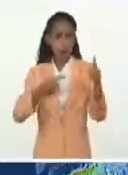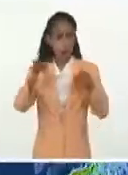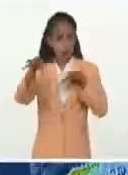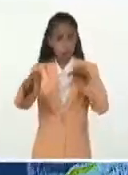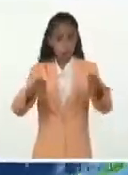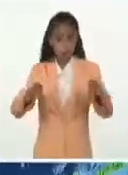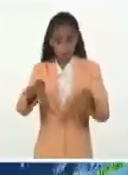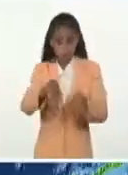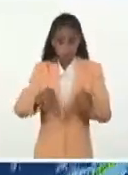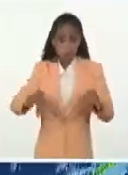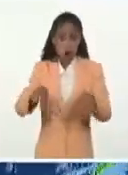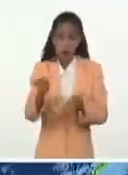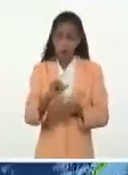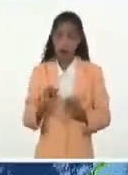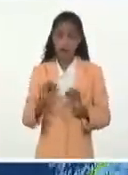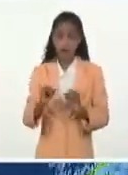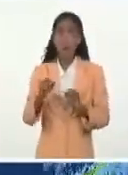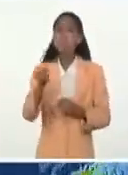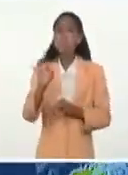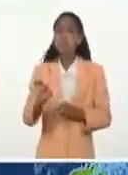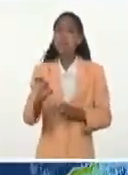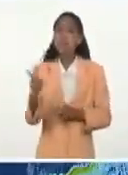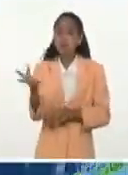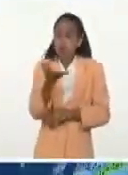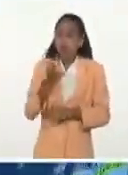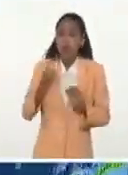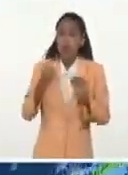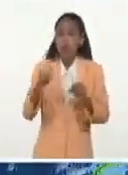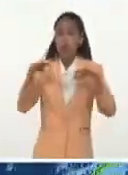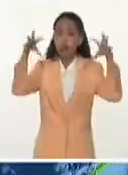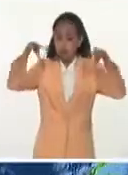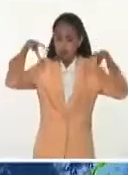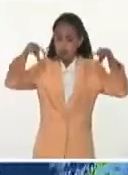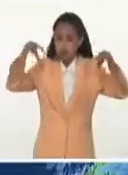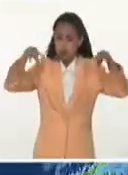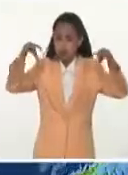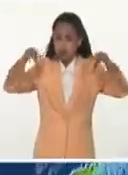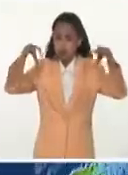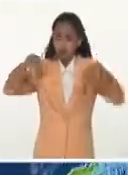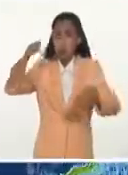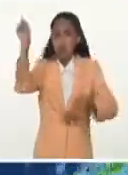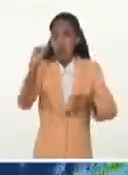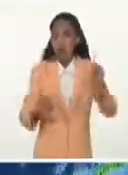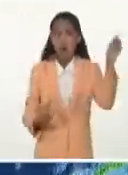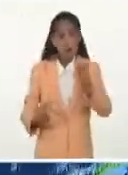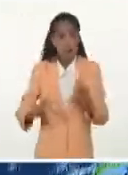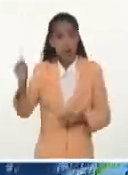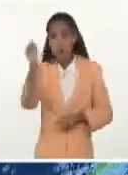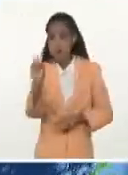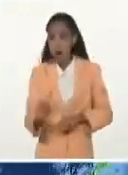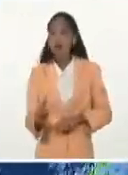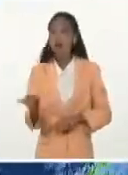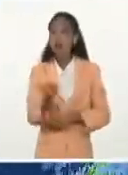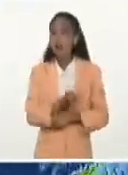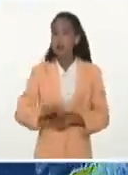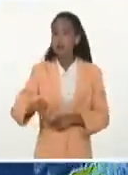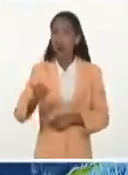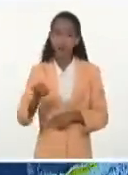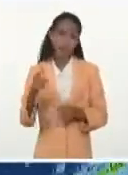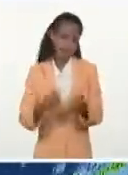se registran fuertes vientos la lluvia y la actividad eléctrica continua propia del verano